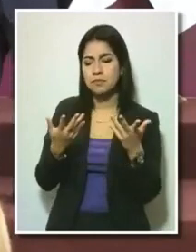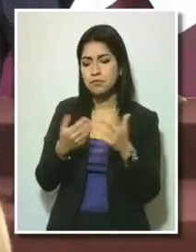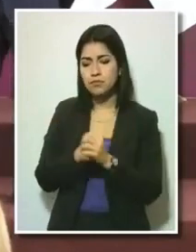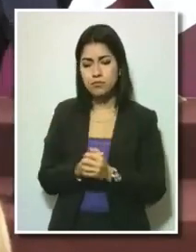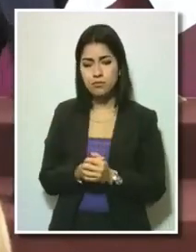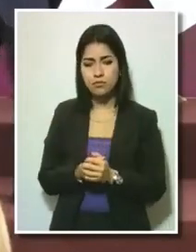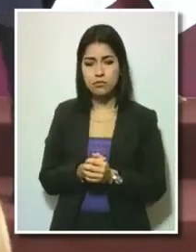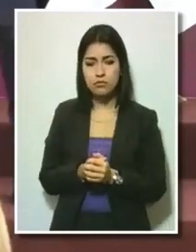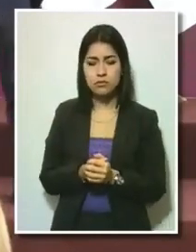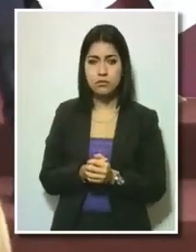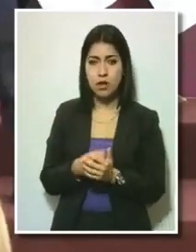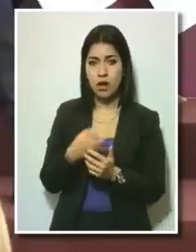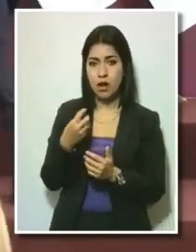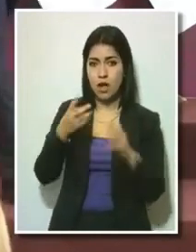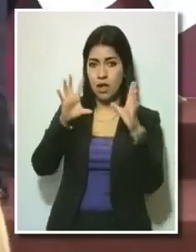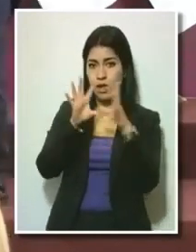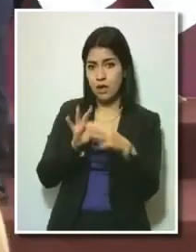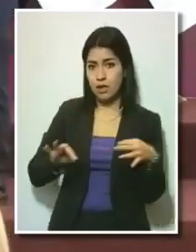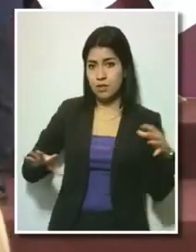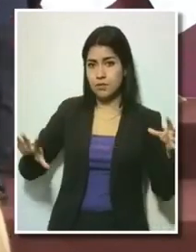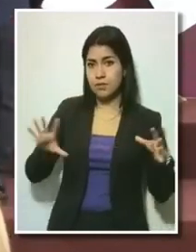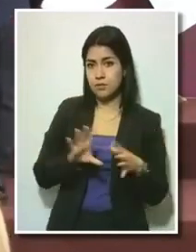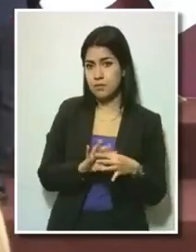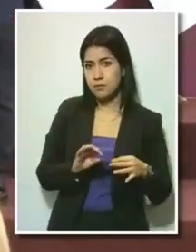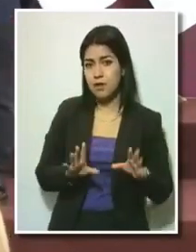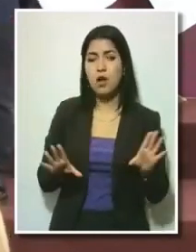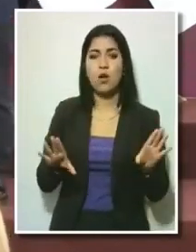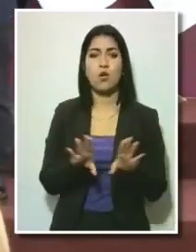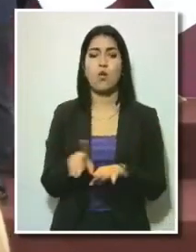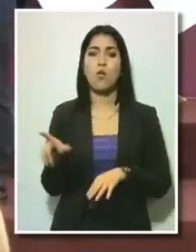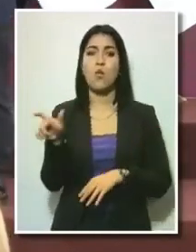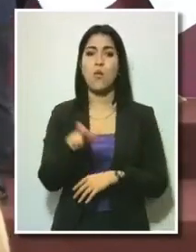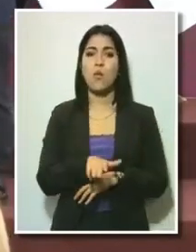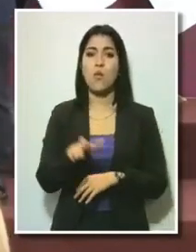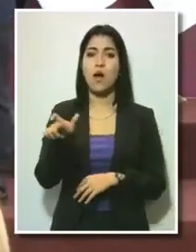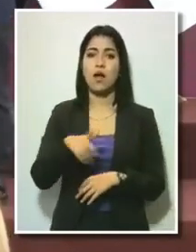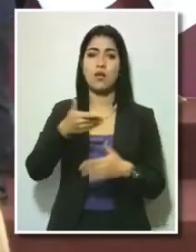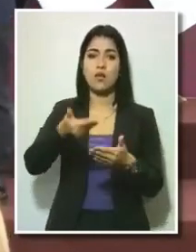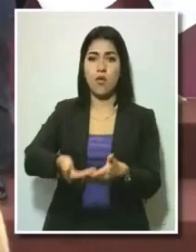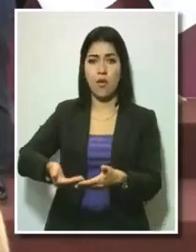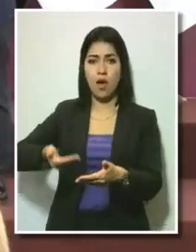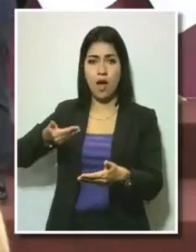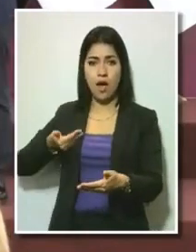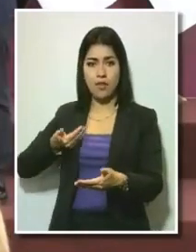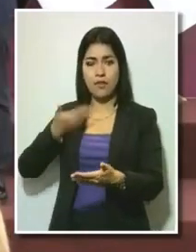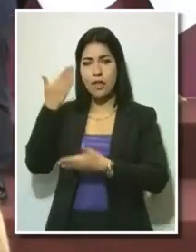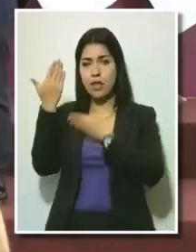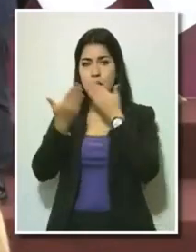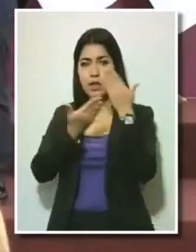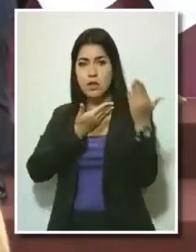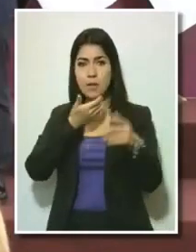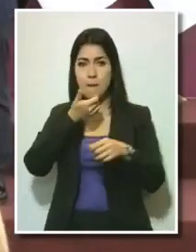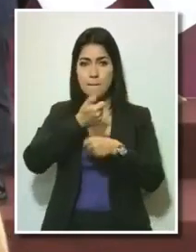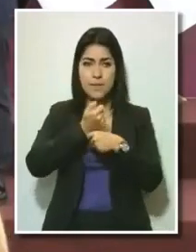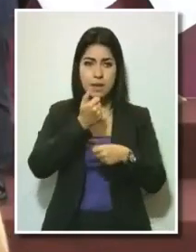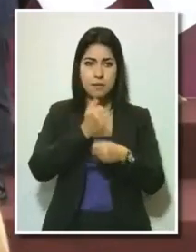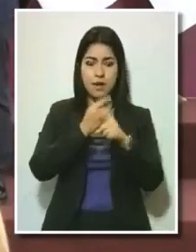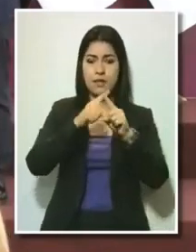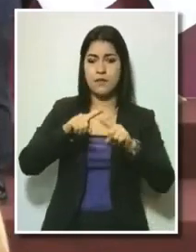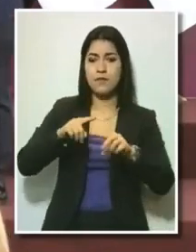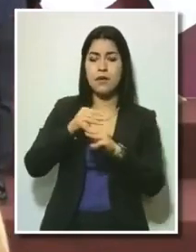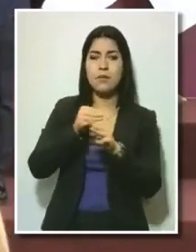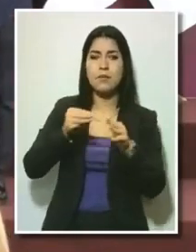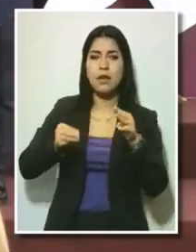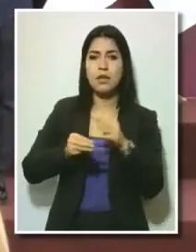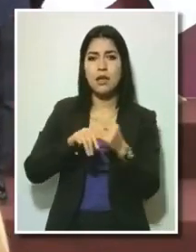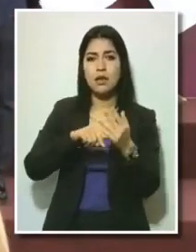Estaba haciendo un desglose como cuando uno estaba en en la primaria llevaba todas las materias y